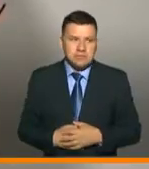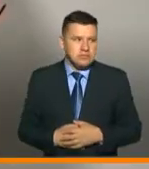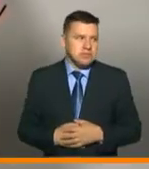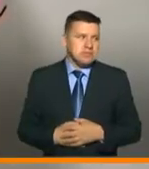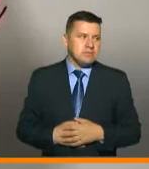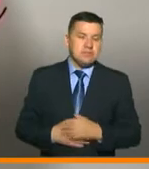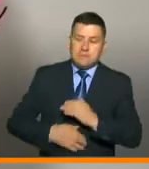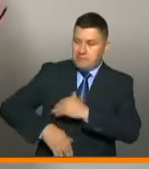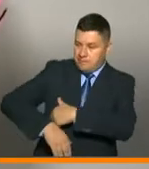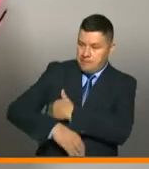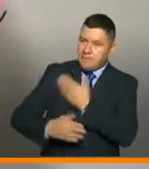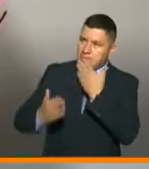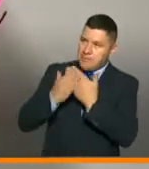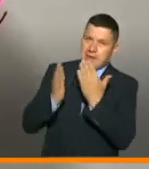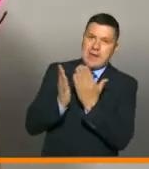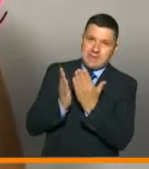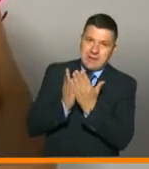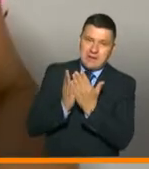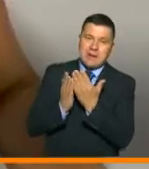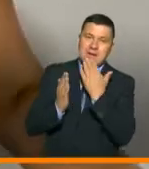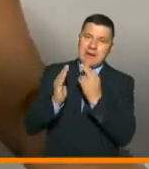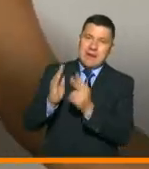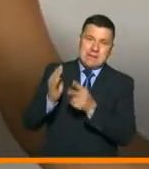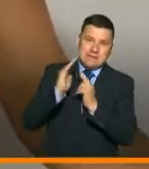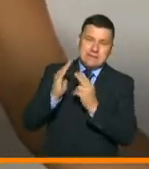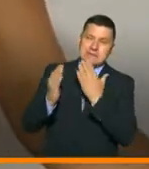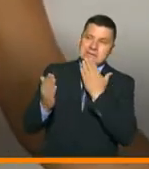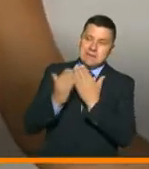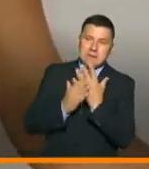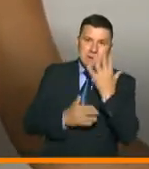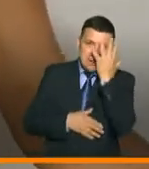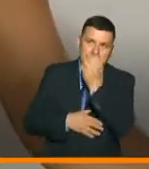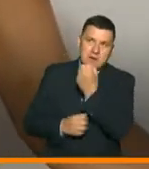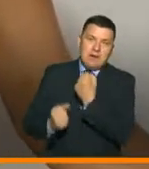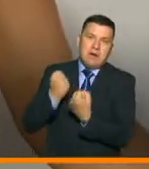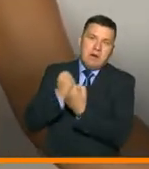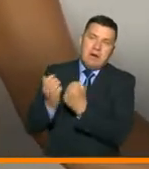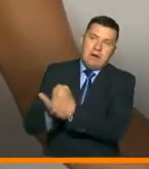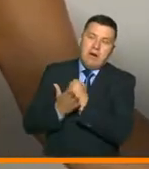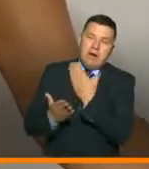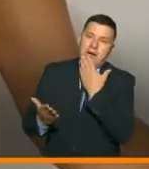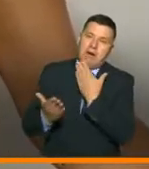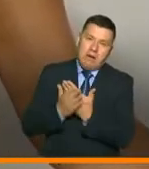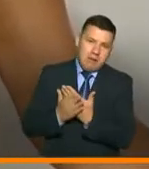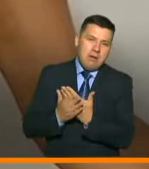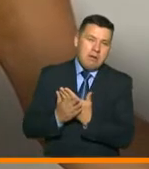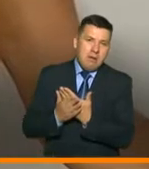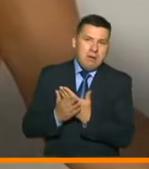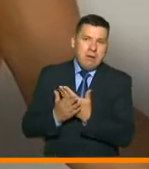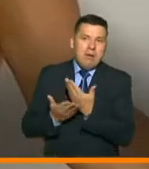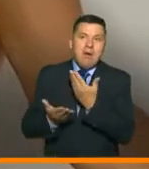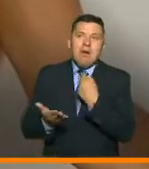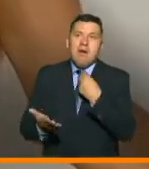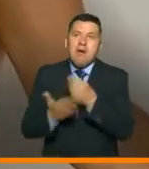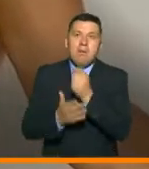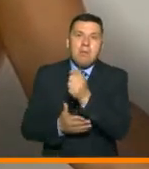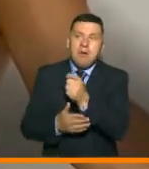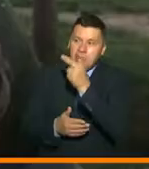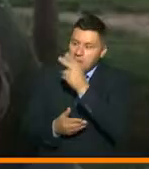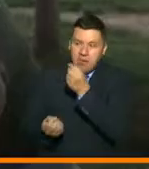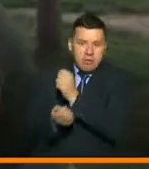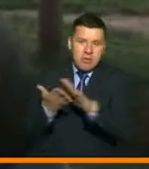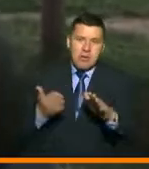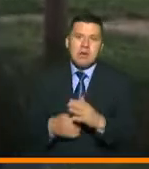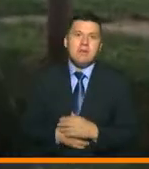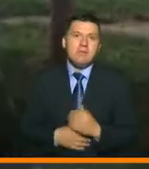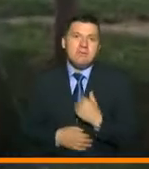Agradecerle al Ministerio de Educación y al ICETES por la maravillosa ayuda que nos han enviado con los créditos condonables para nuestros hijos.